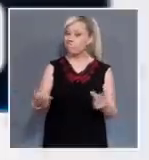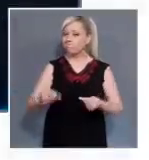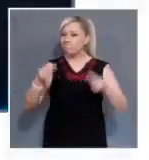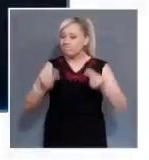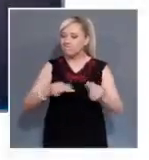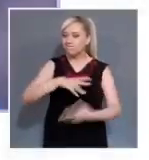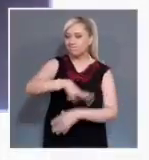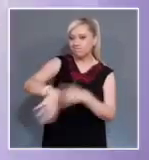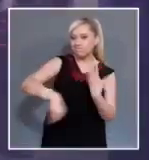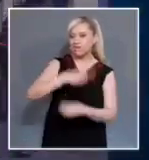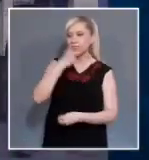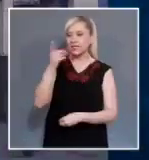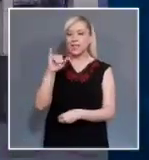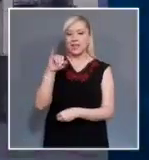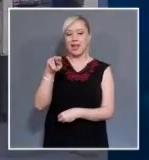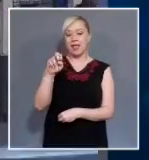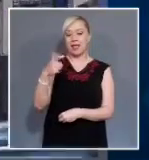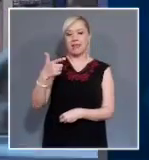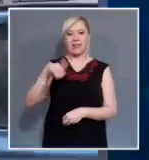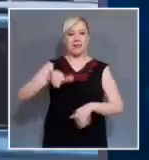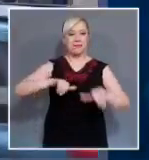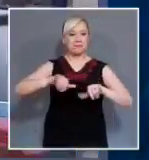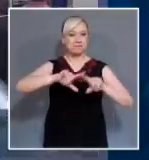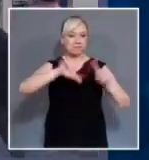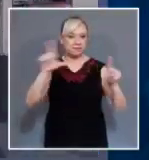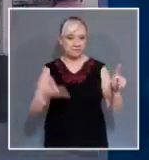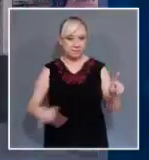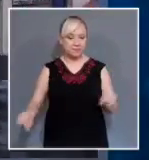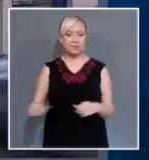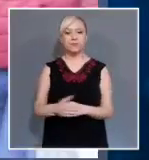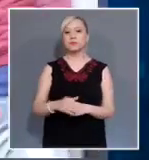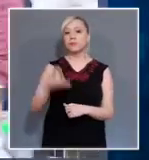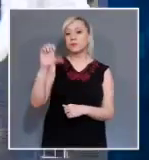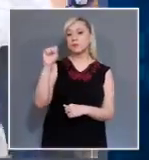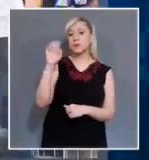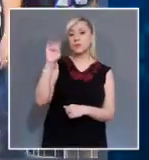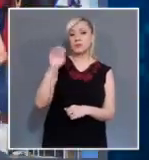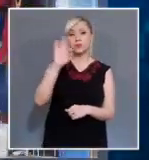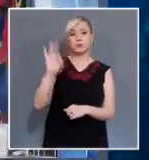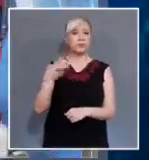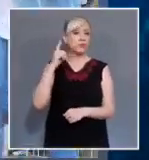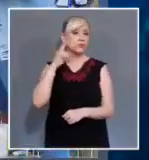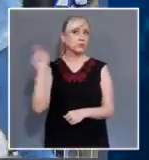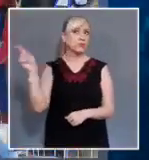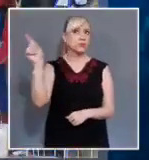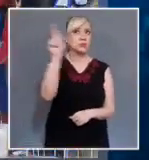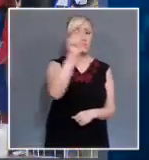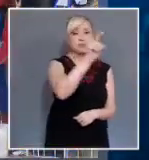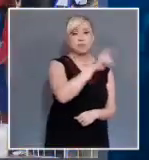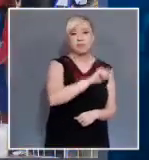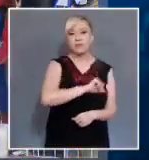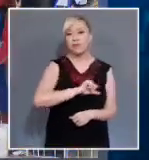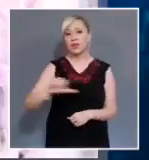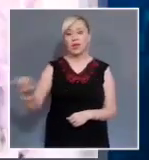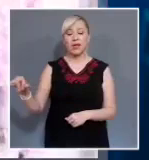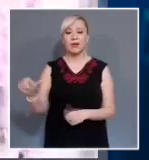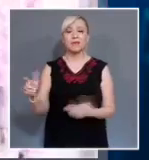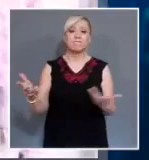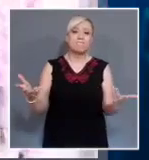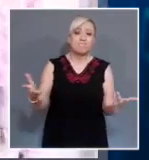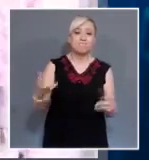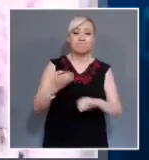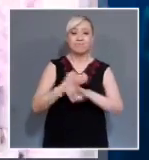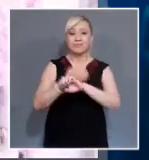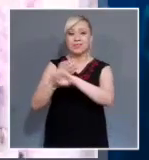Inegi 69% de los estados tiene que pagar cobro de piso a bandas criminales lo que afecta